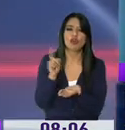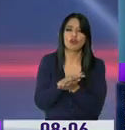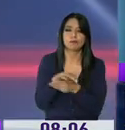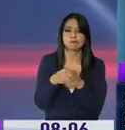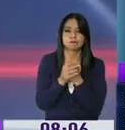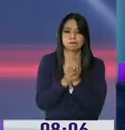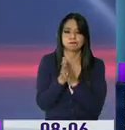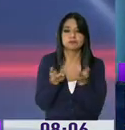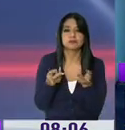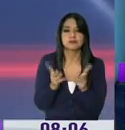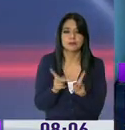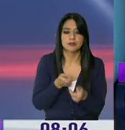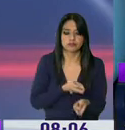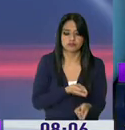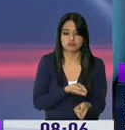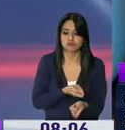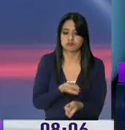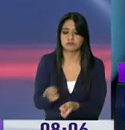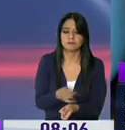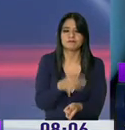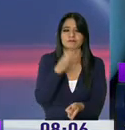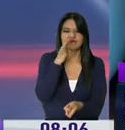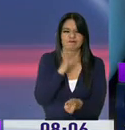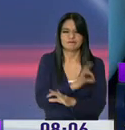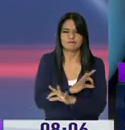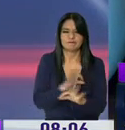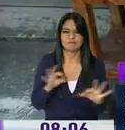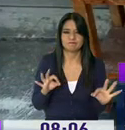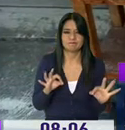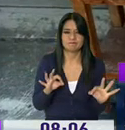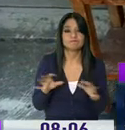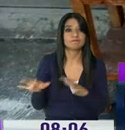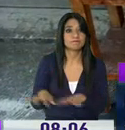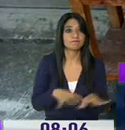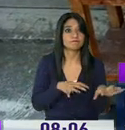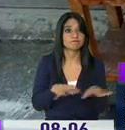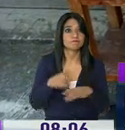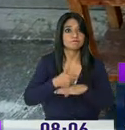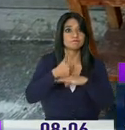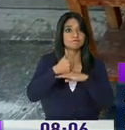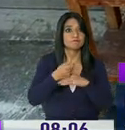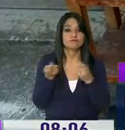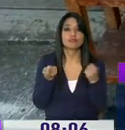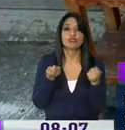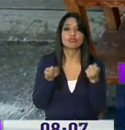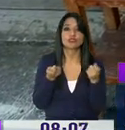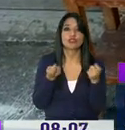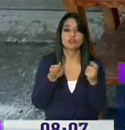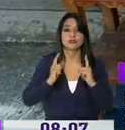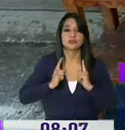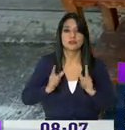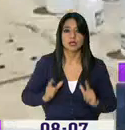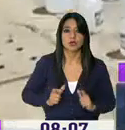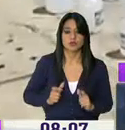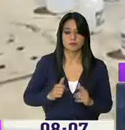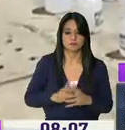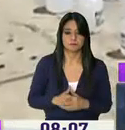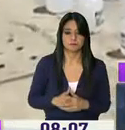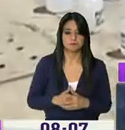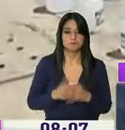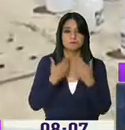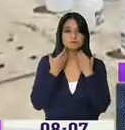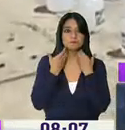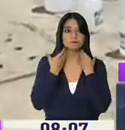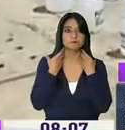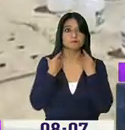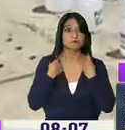como desinfectante. Los operativos se realizaron en coordinación con la Agencia de Regulación de Control Sanitaria, ARSA. Se comercializaba